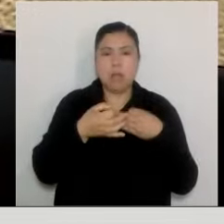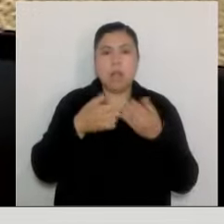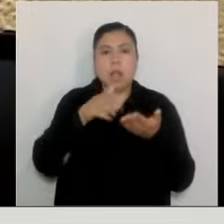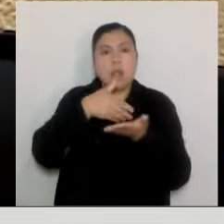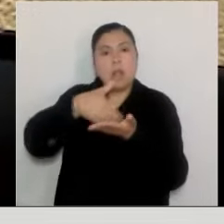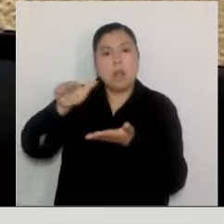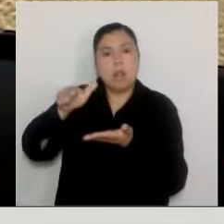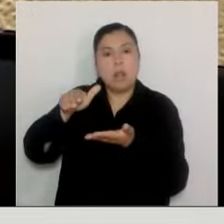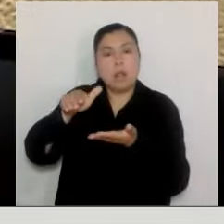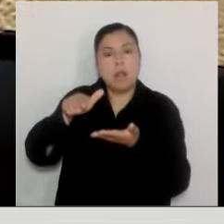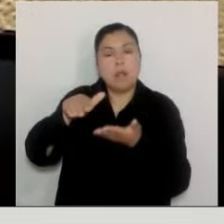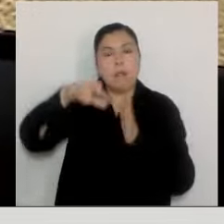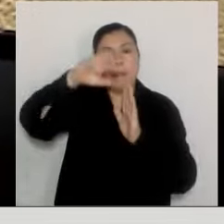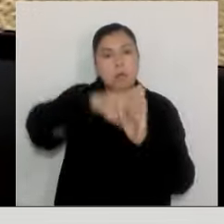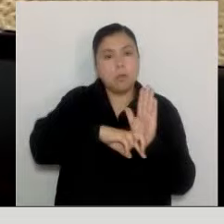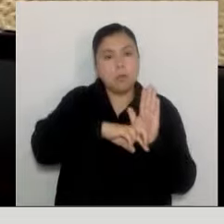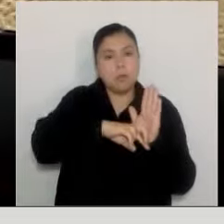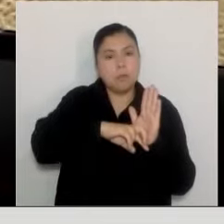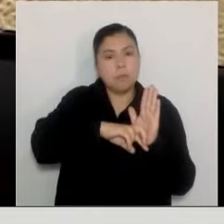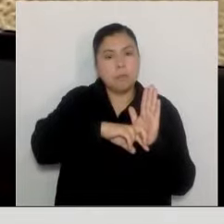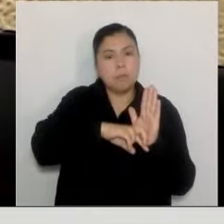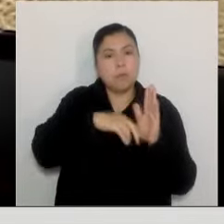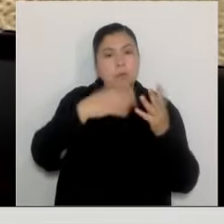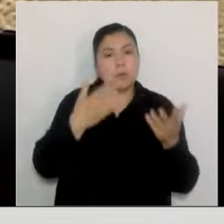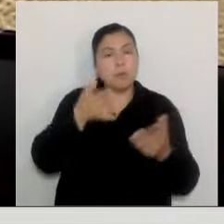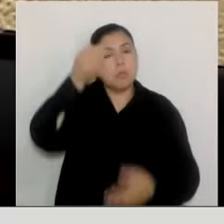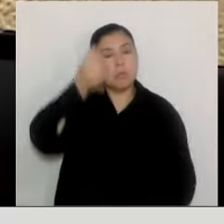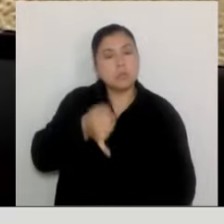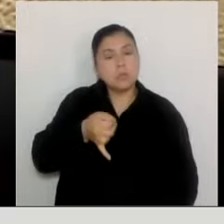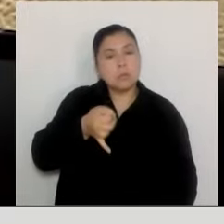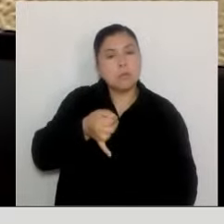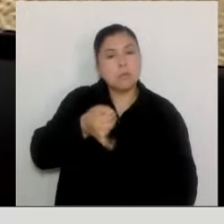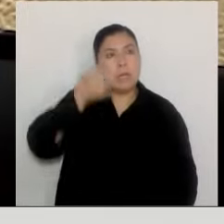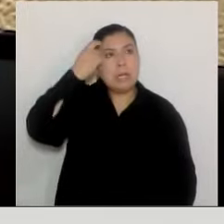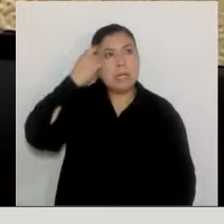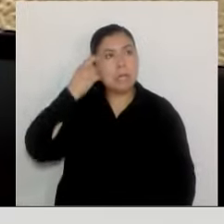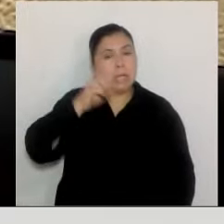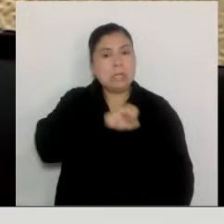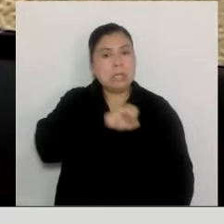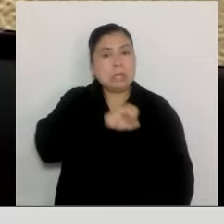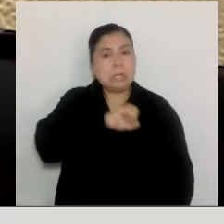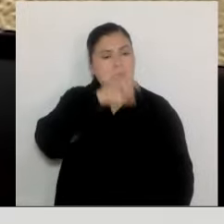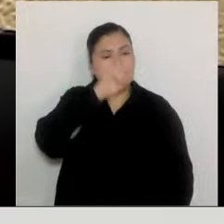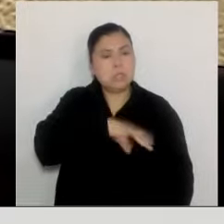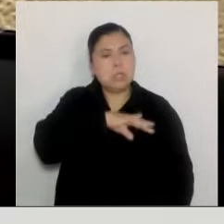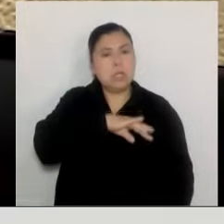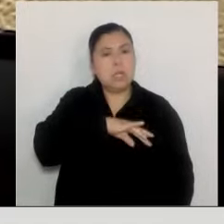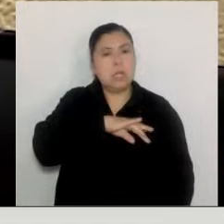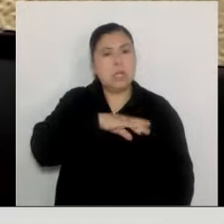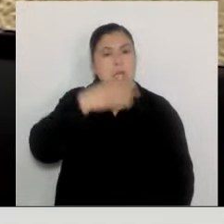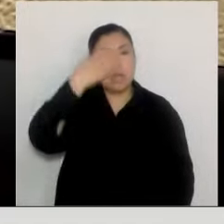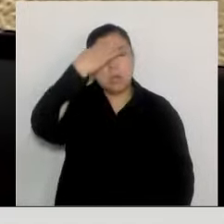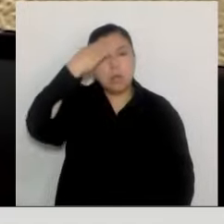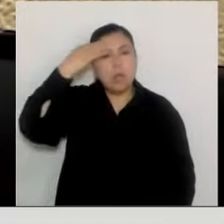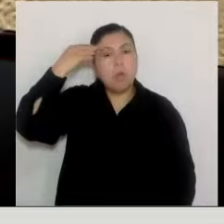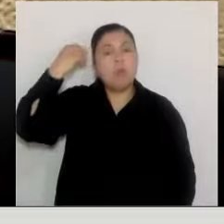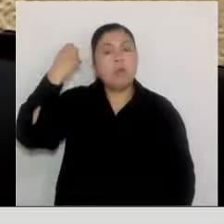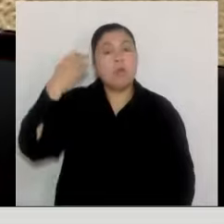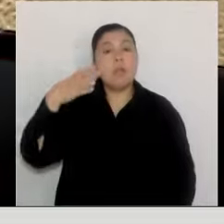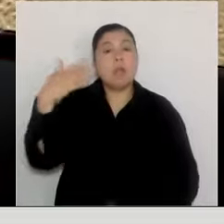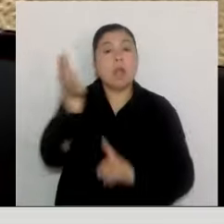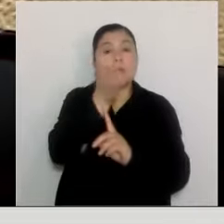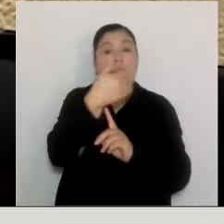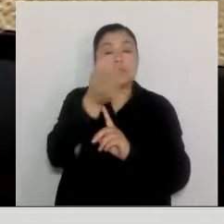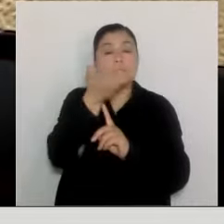este proyecto como siempre creen que Santiago es chile y se olvidan que las banderas de nuestro